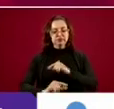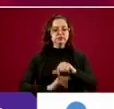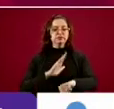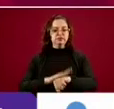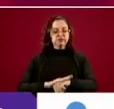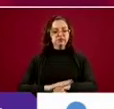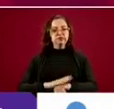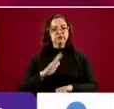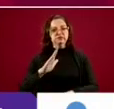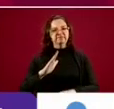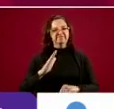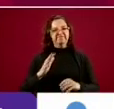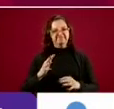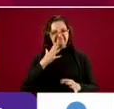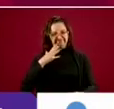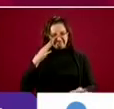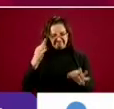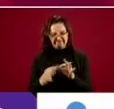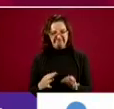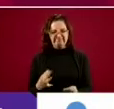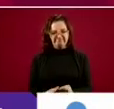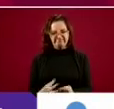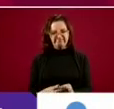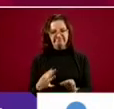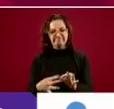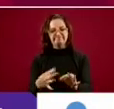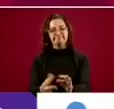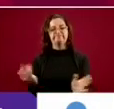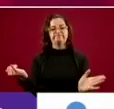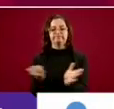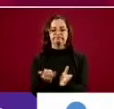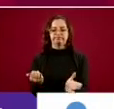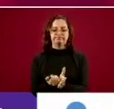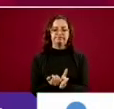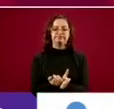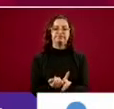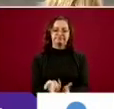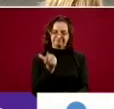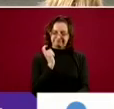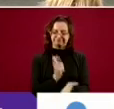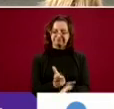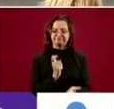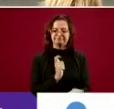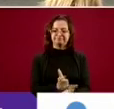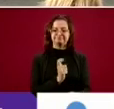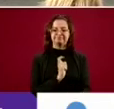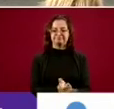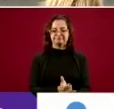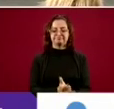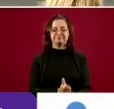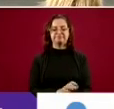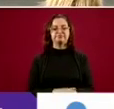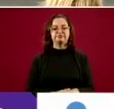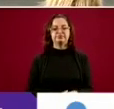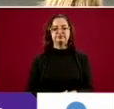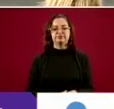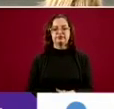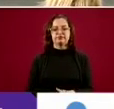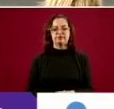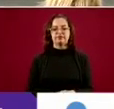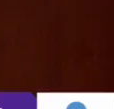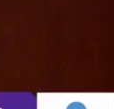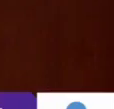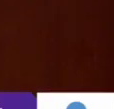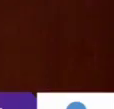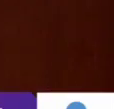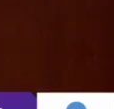otros casos, con la idea de que todos somos iguales. Además, calificó como un exceso la comparación que están haciendo de Irma Eréndira con el